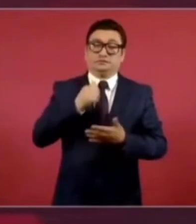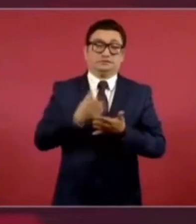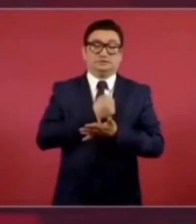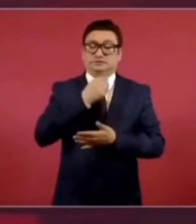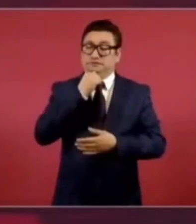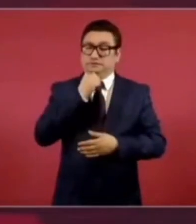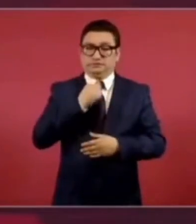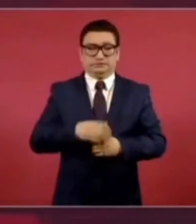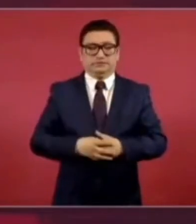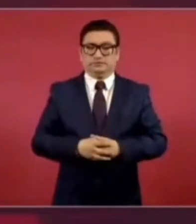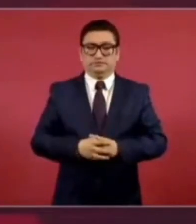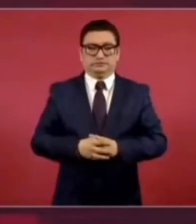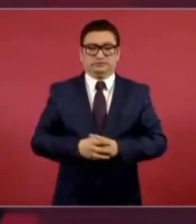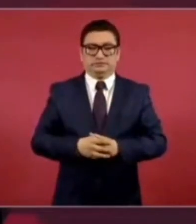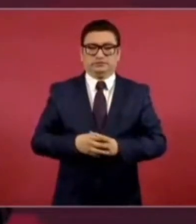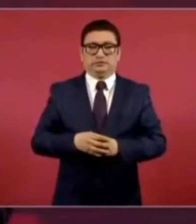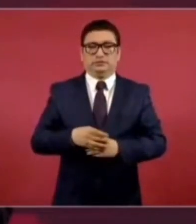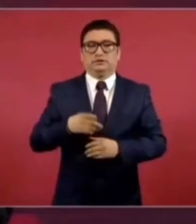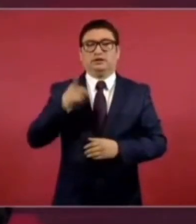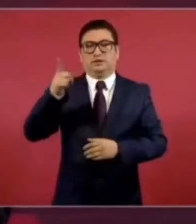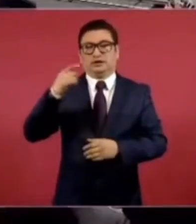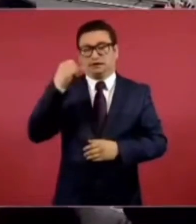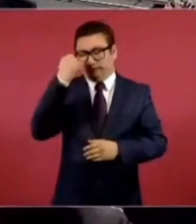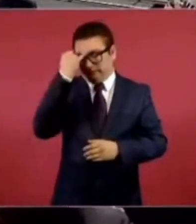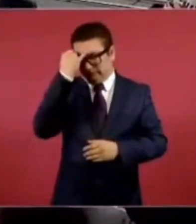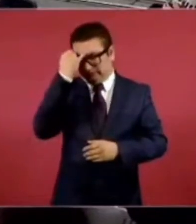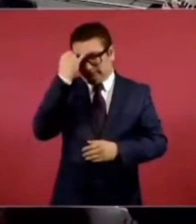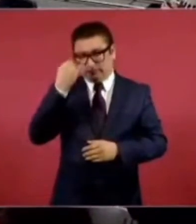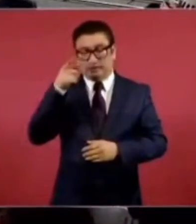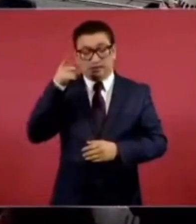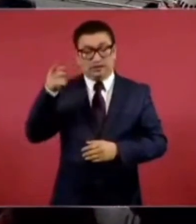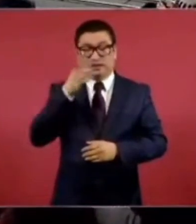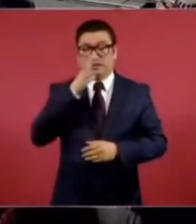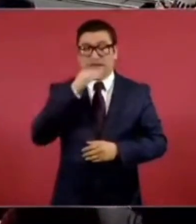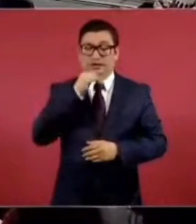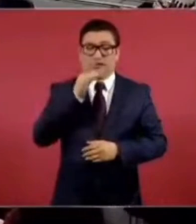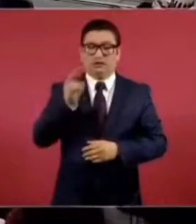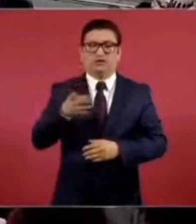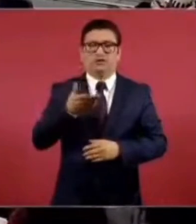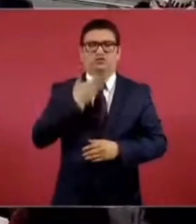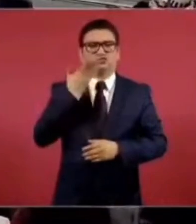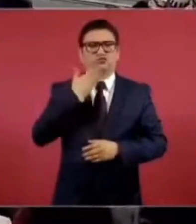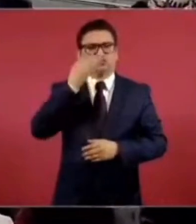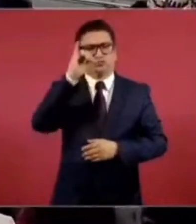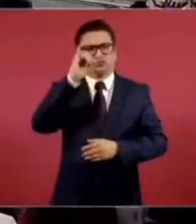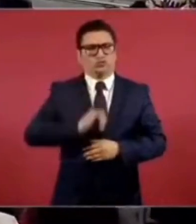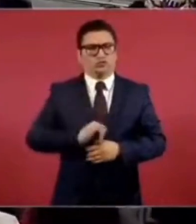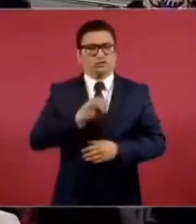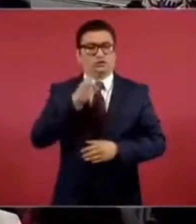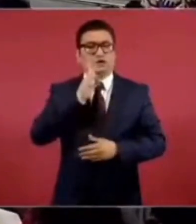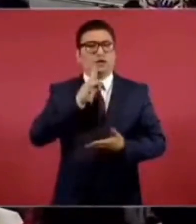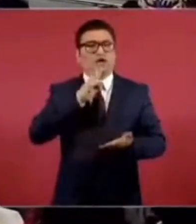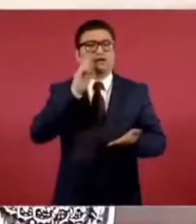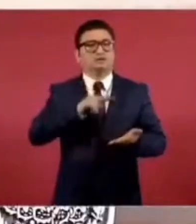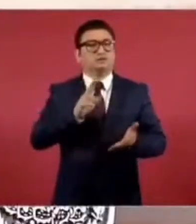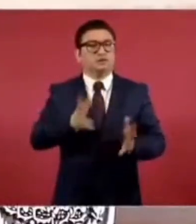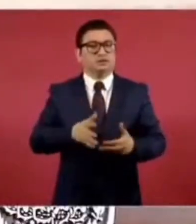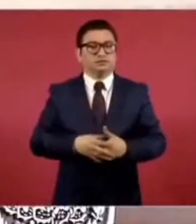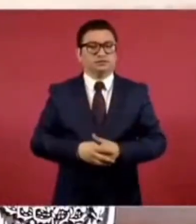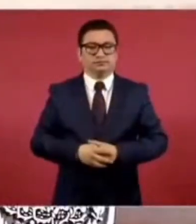modi al Primer Ministro de la India a ver si está por ahí sale los jueves ver si ya